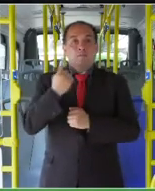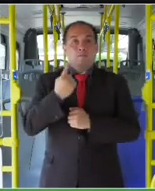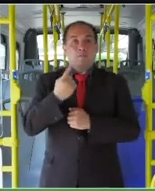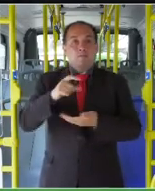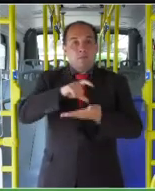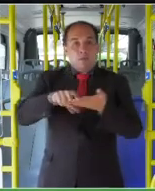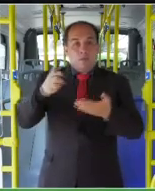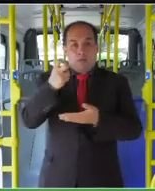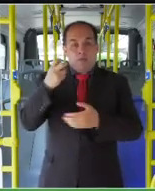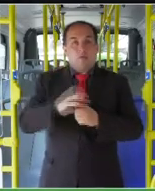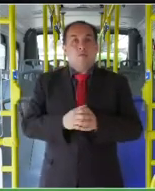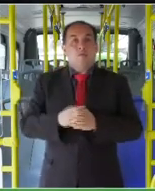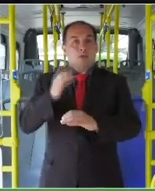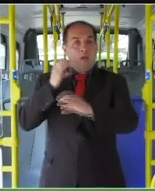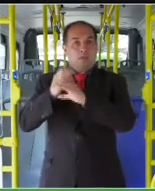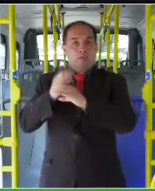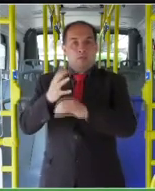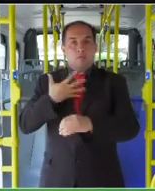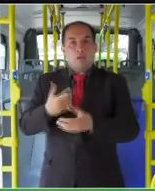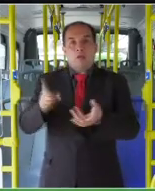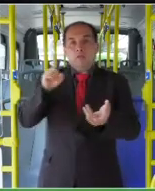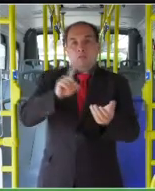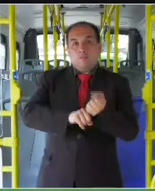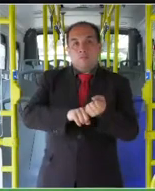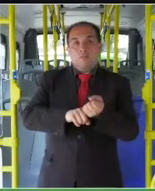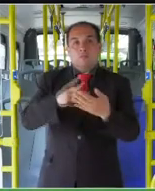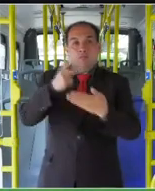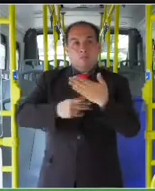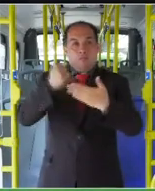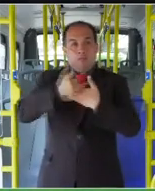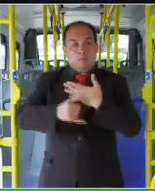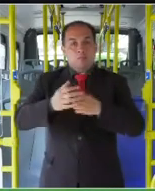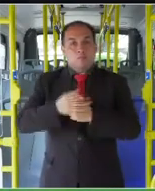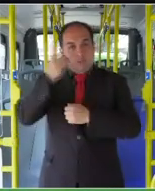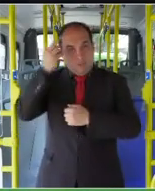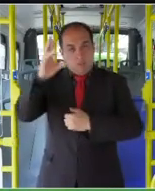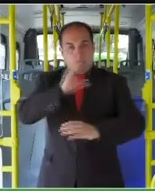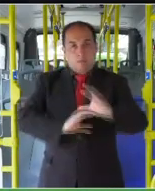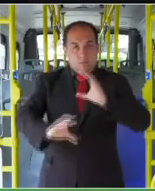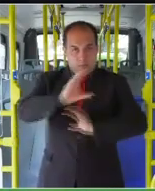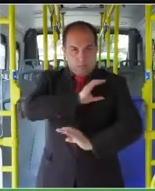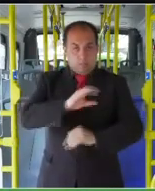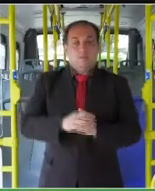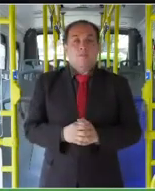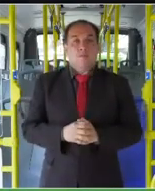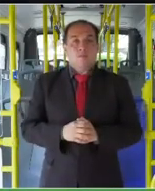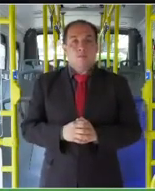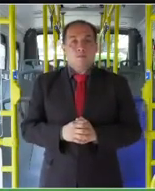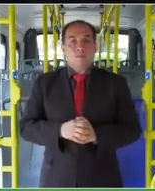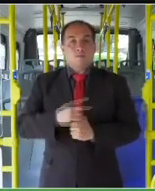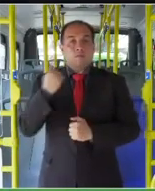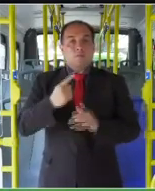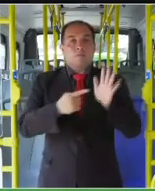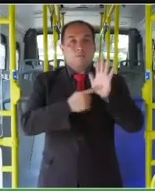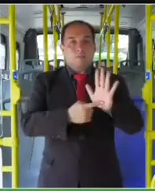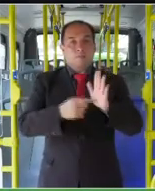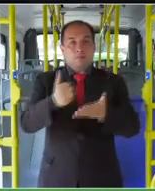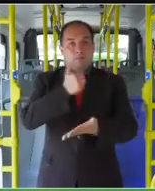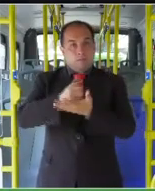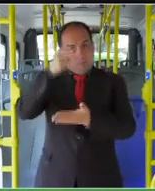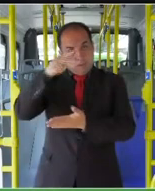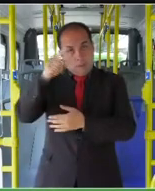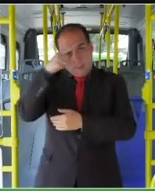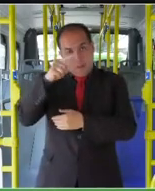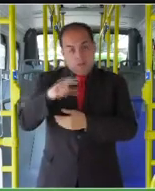la adquisición de estas unidades está dentro del proyecto de la doctora Claudia Sheinbaum, que presentó a la Ciudad